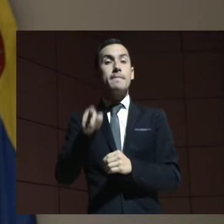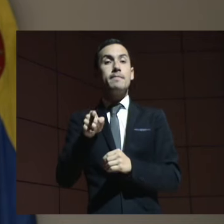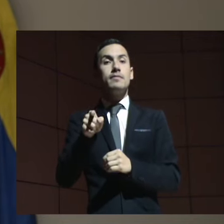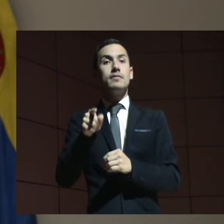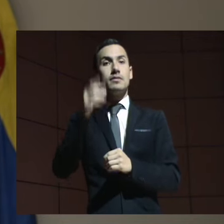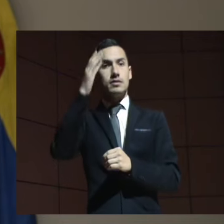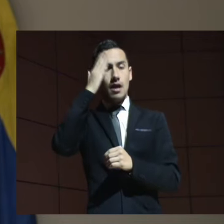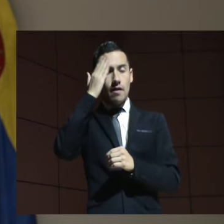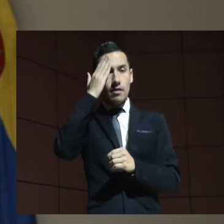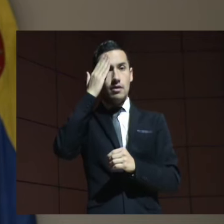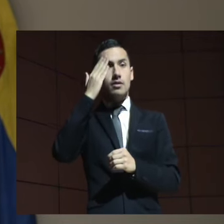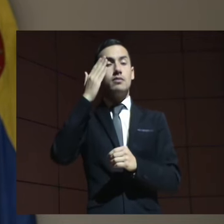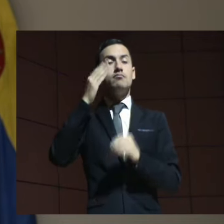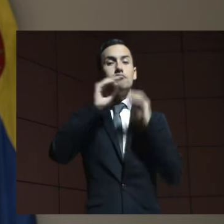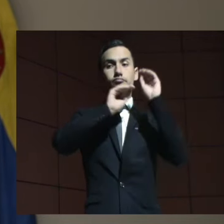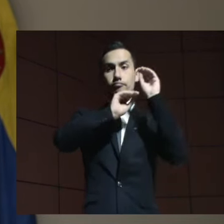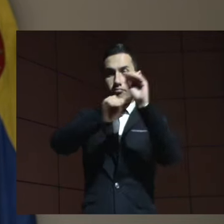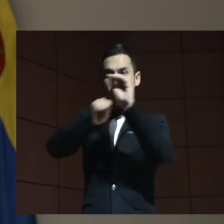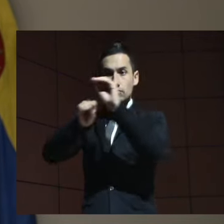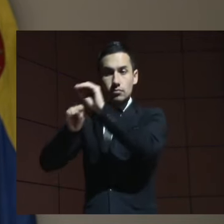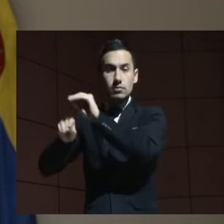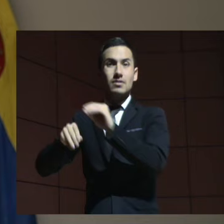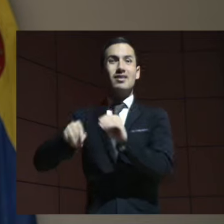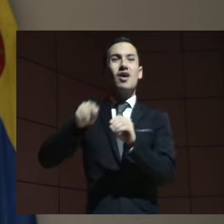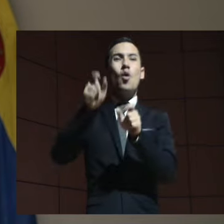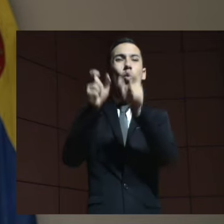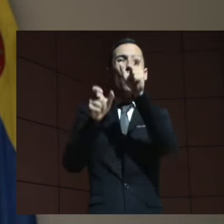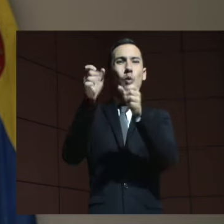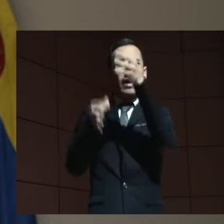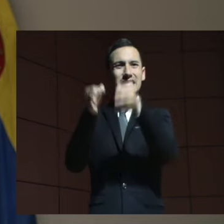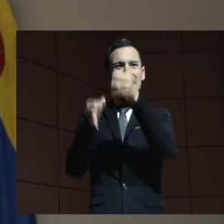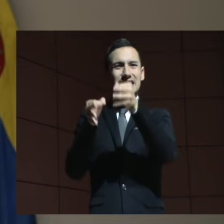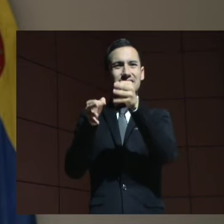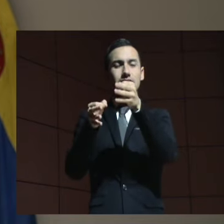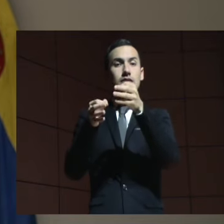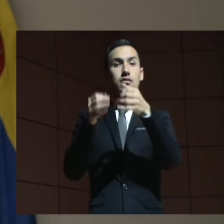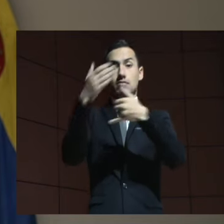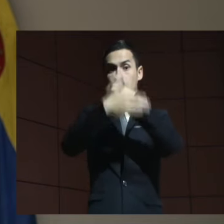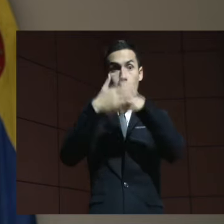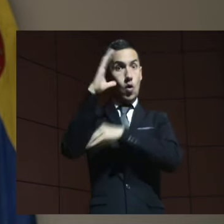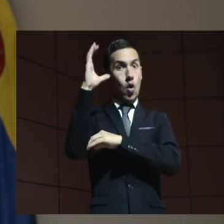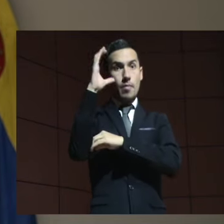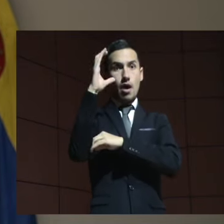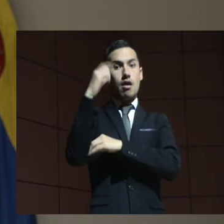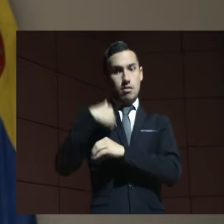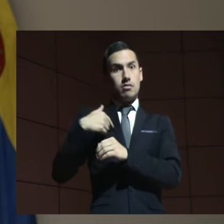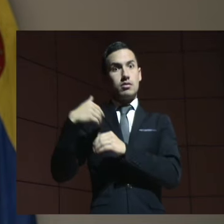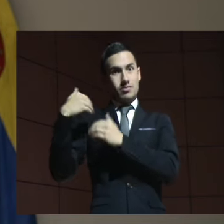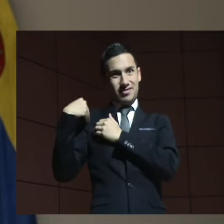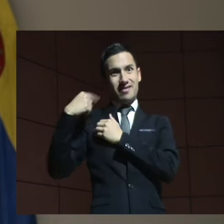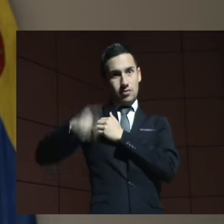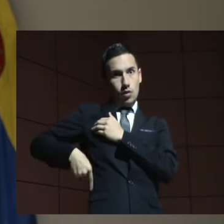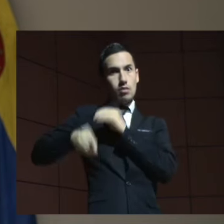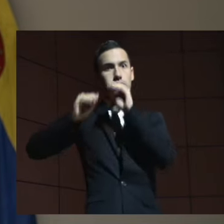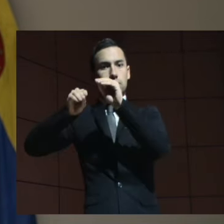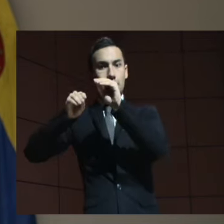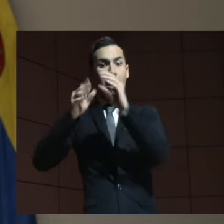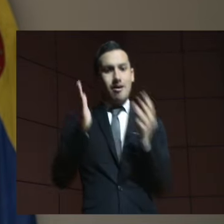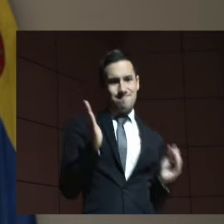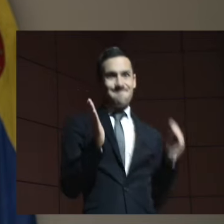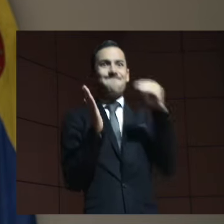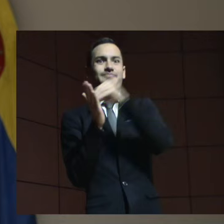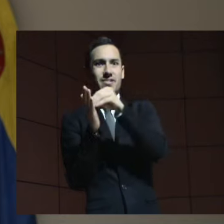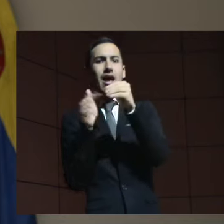escuela, que como ustedes saben es la llamada a asegurar la capacitación de todos los jueces de la República,